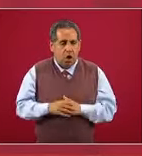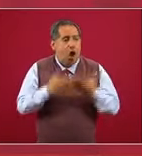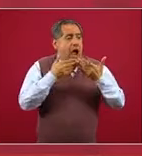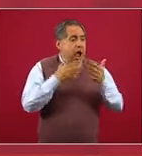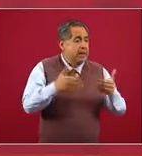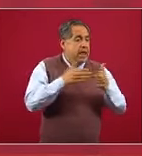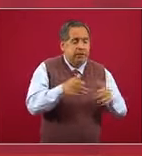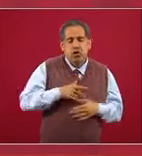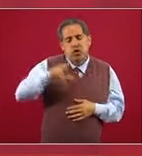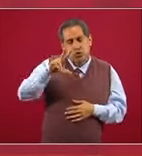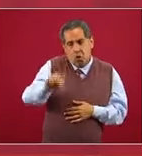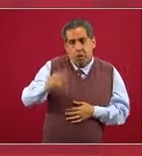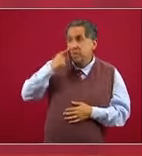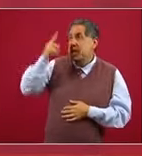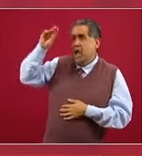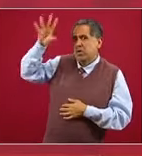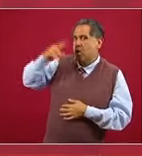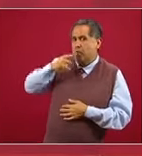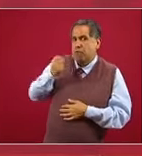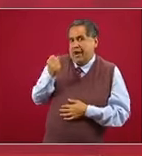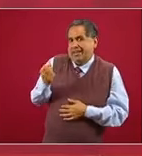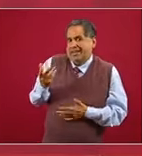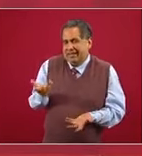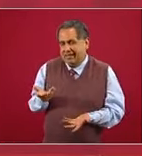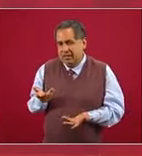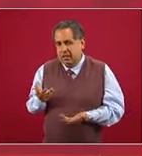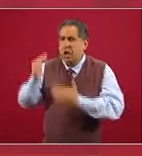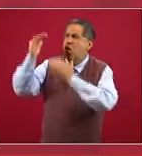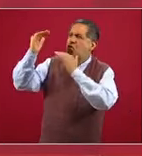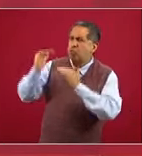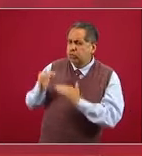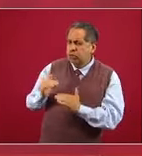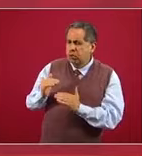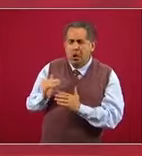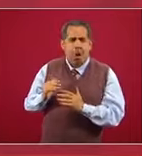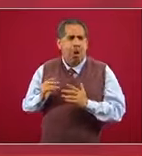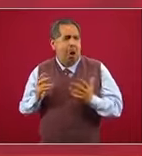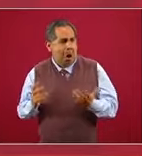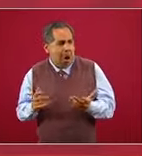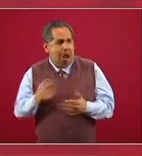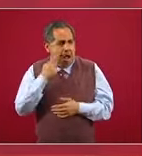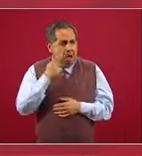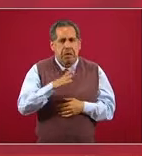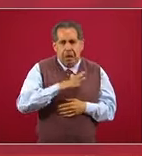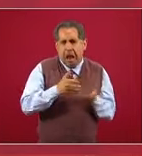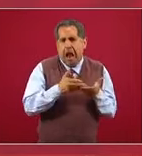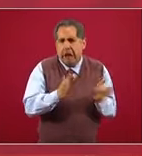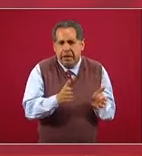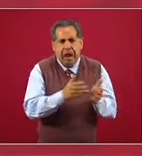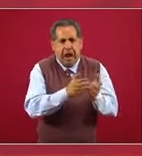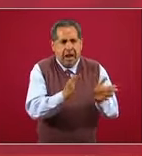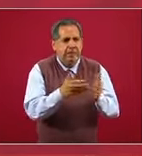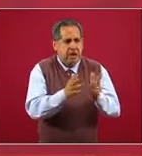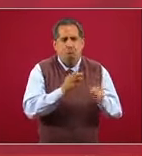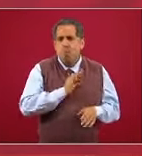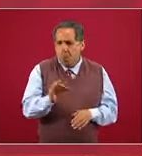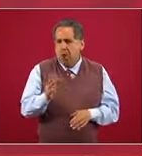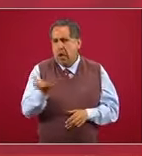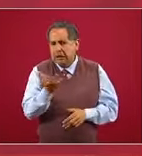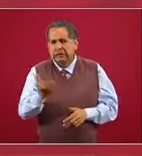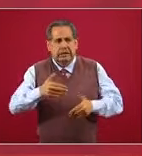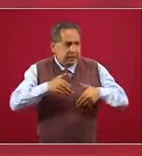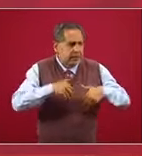abrir los espacios públicos sociales correspondientes. Si estoy en este otro nivel, precisamente hay espacios y actividades que